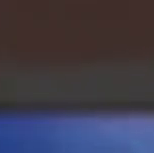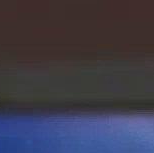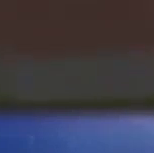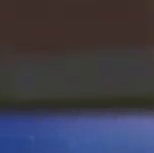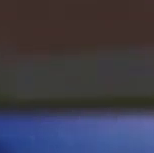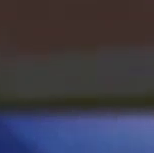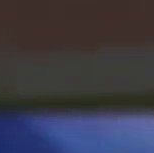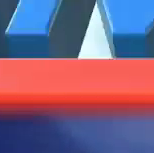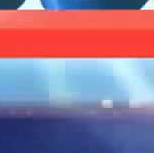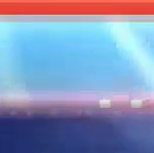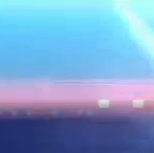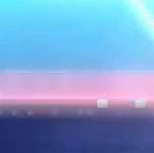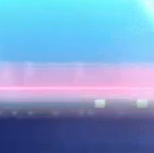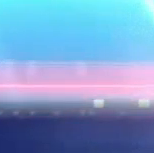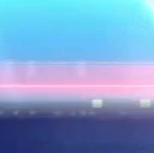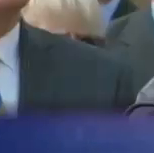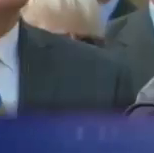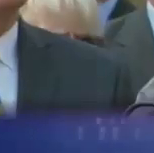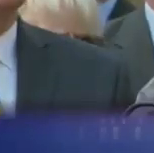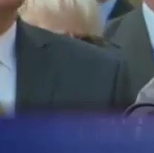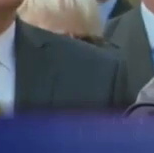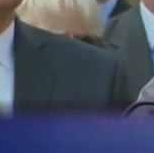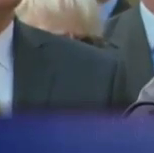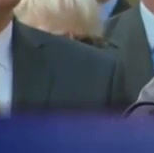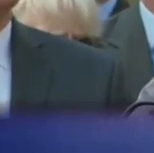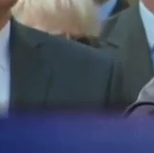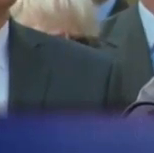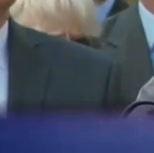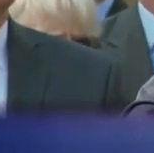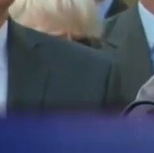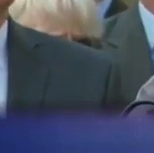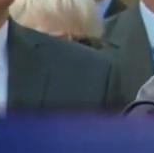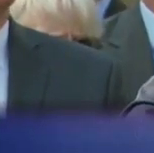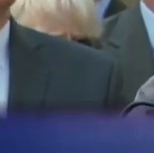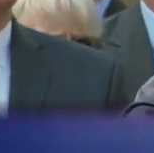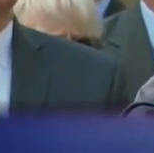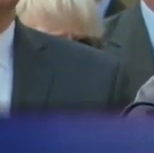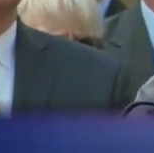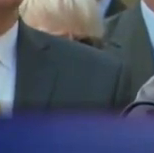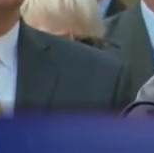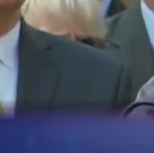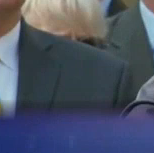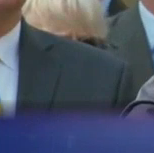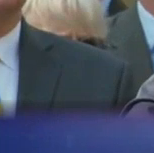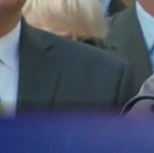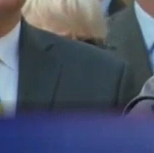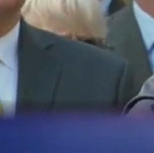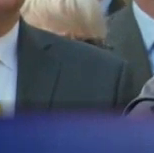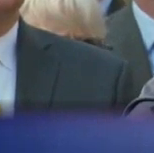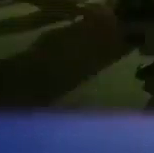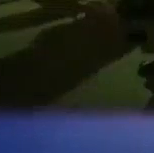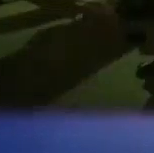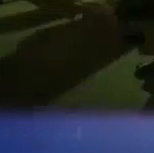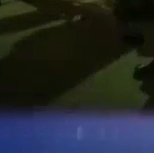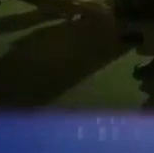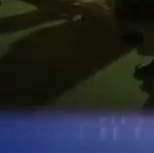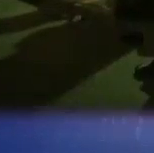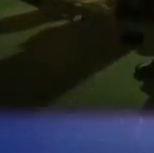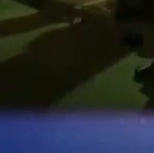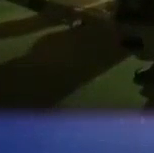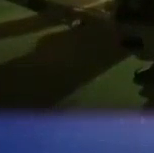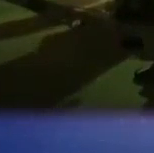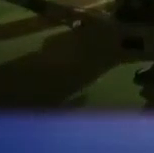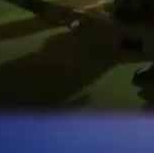edad. En lo internacional, gobierno de Donald Trump amenaza con deportar a millones de